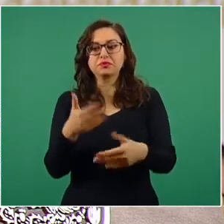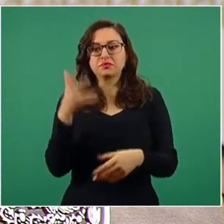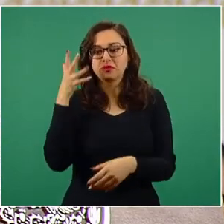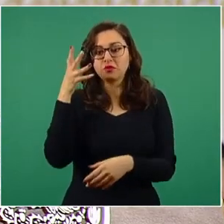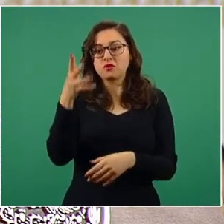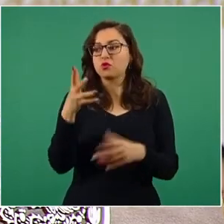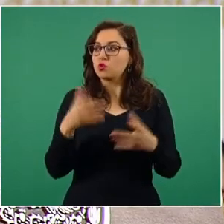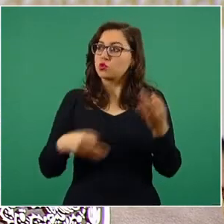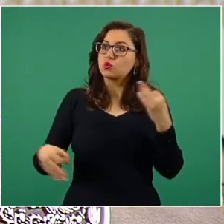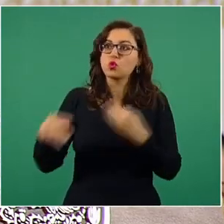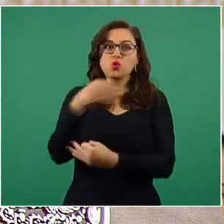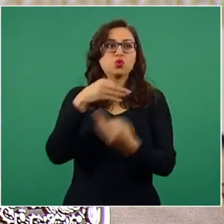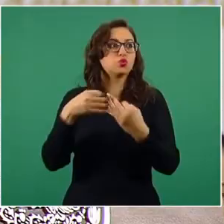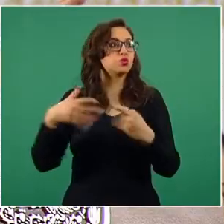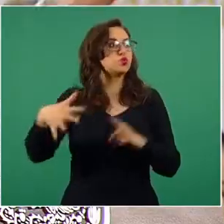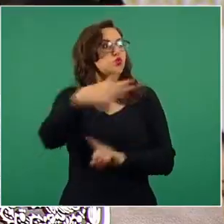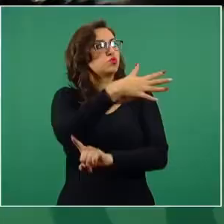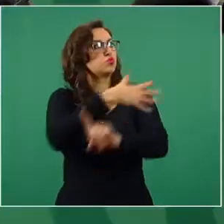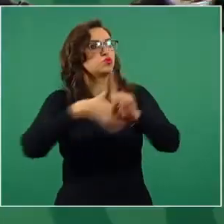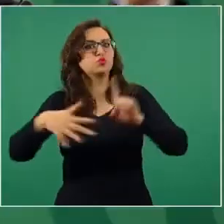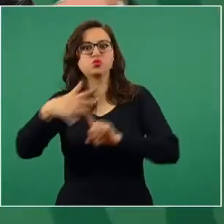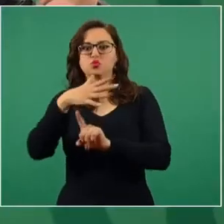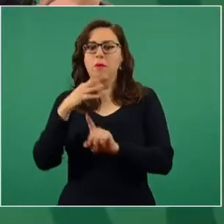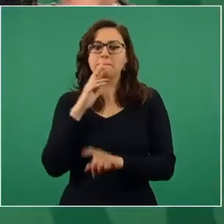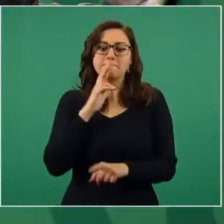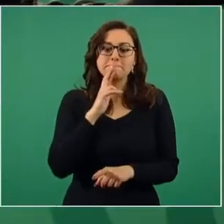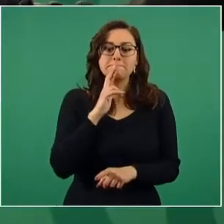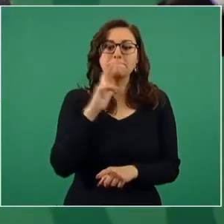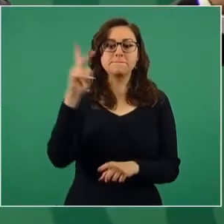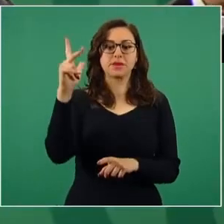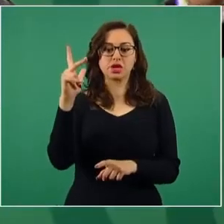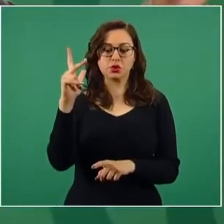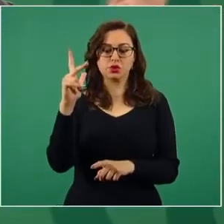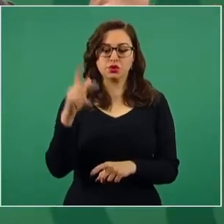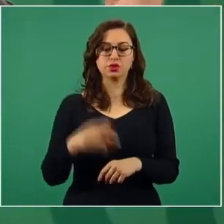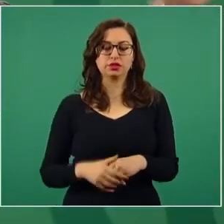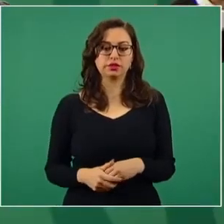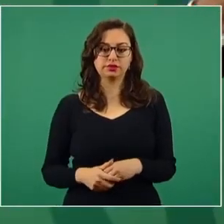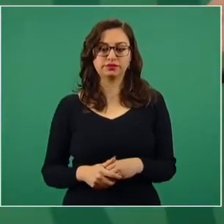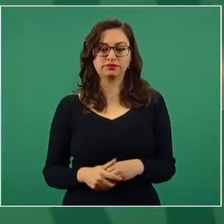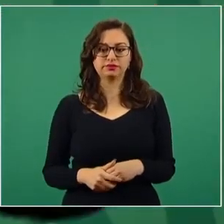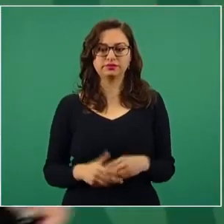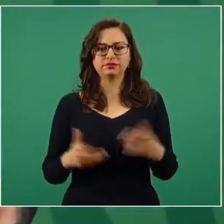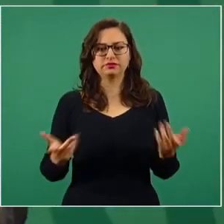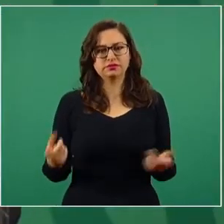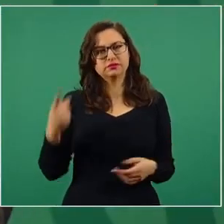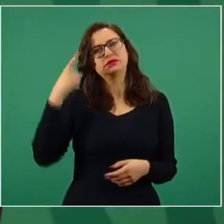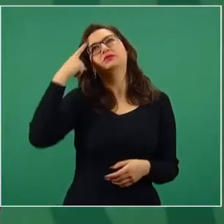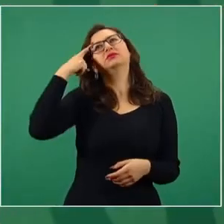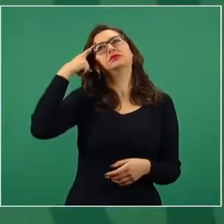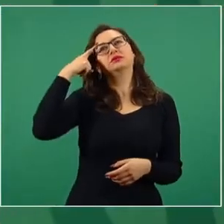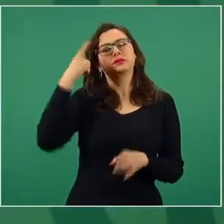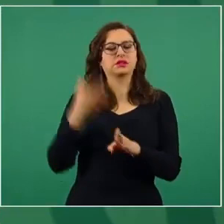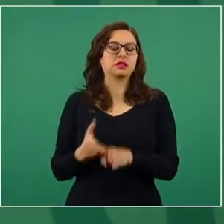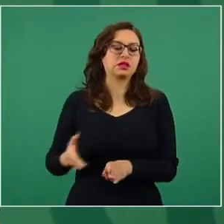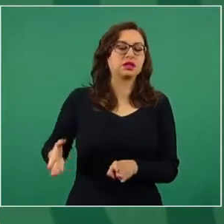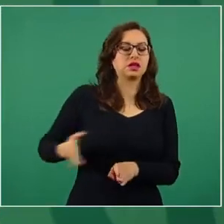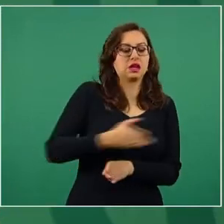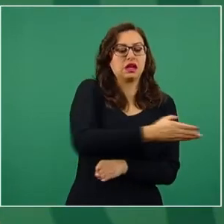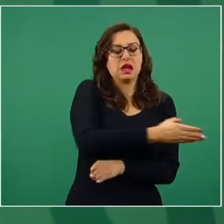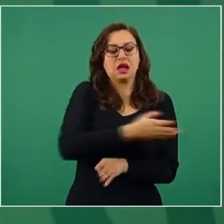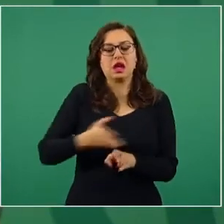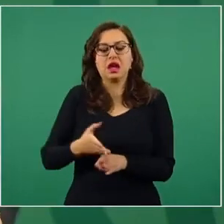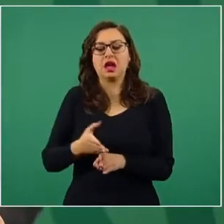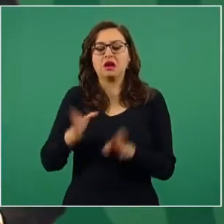mejor. Y hacer a un lado, apartar ese pensamiento conservador de que el que nace